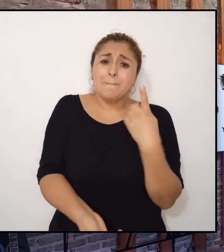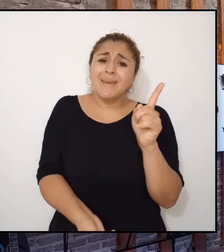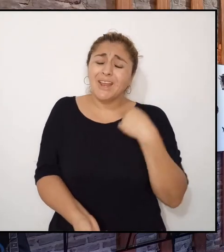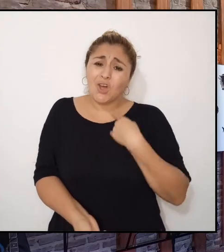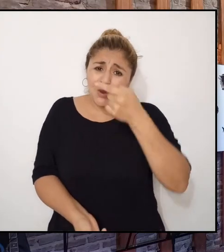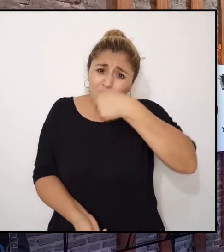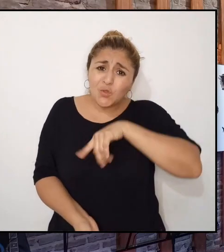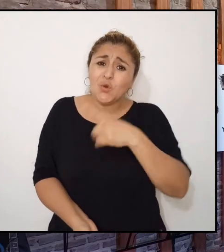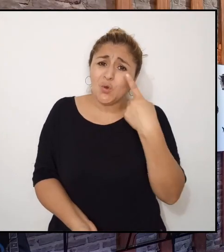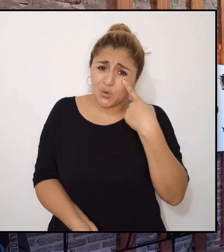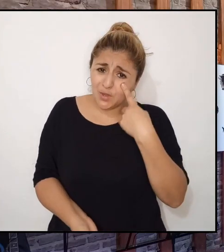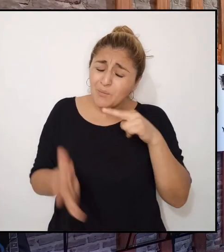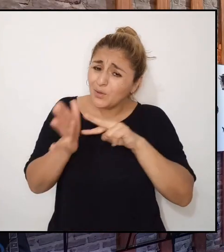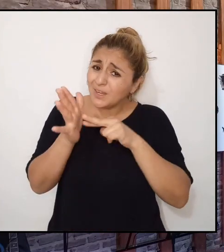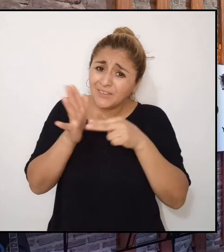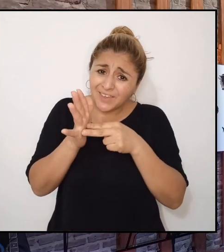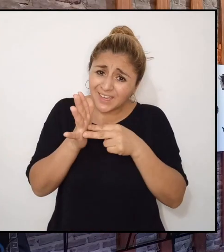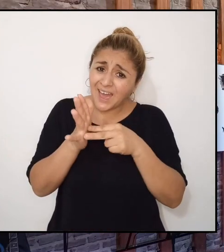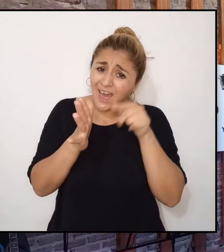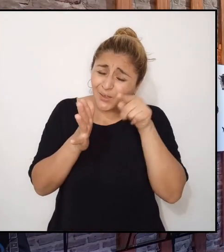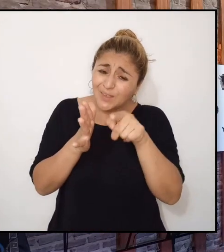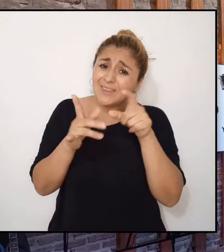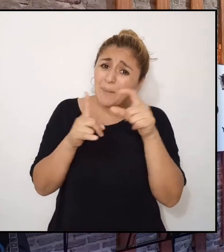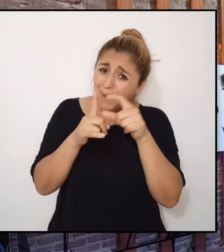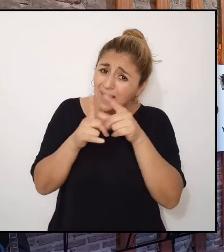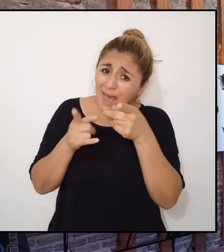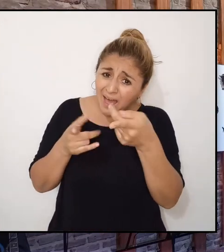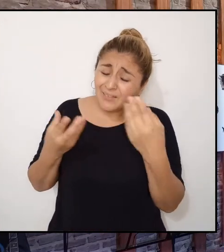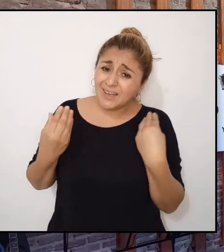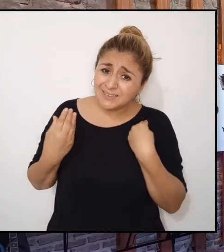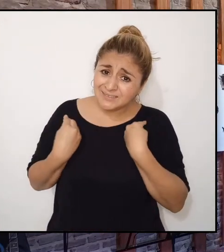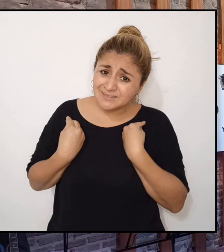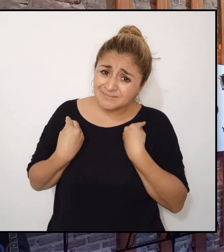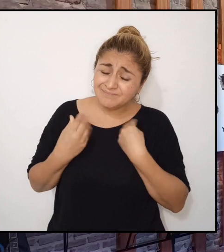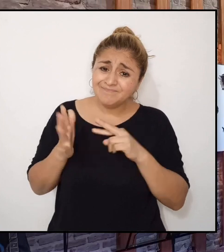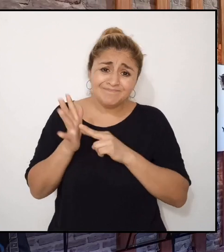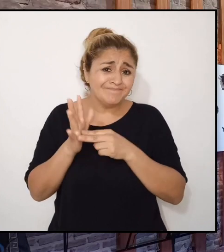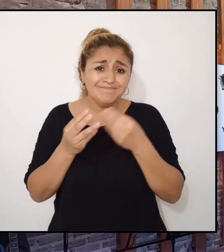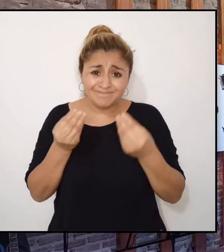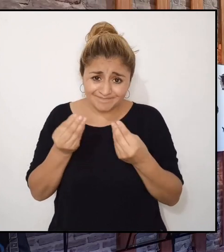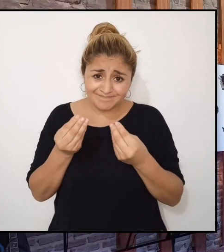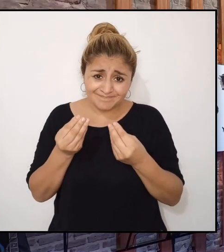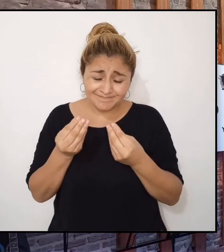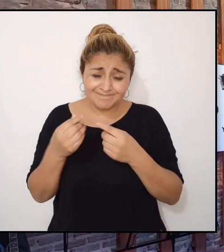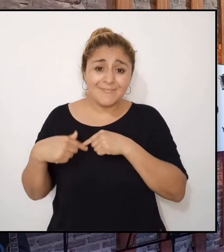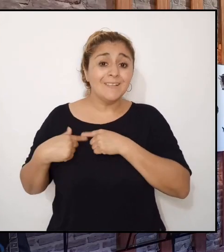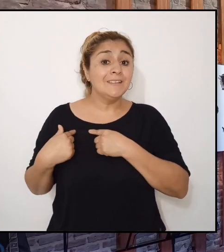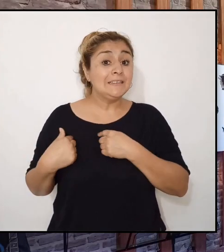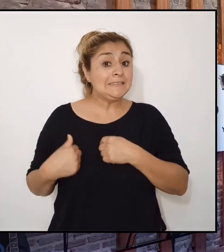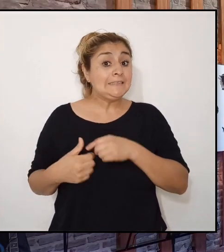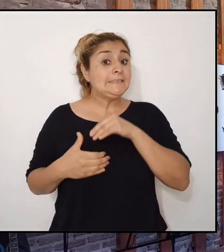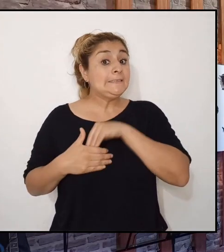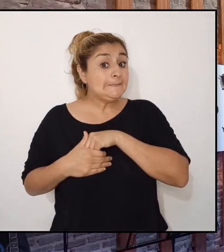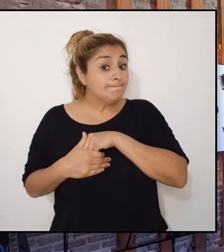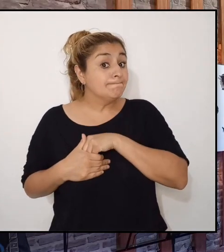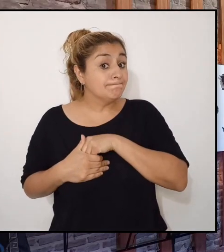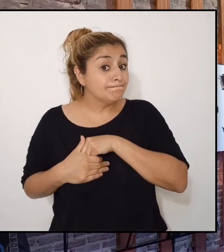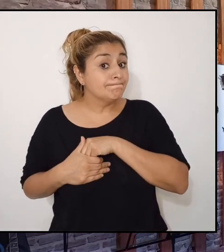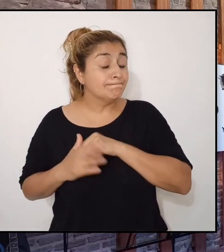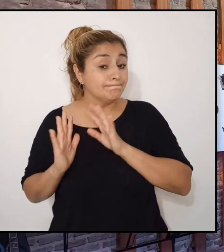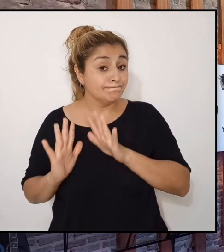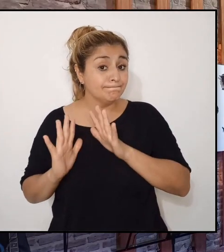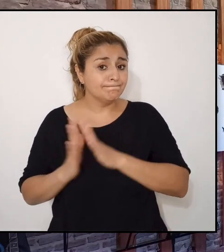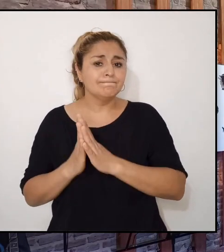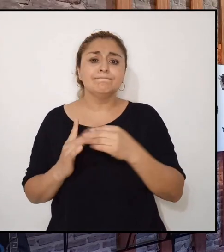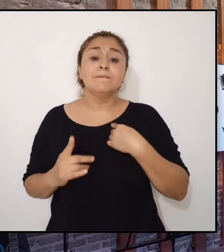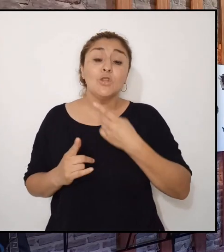algún lugar. Y olvidarnos a Jesús, yo me refiero a olvidarnos de quién es Él.